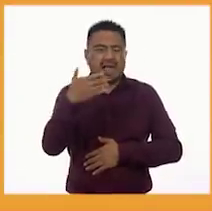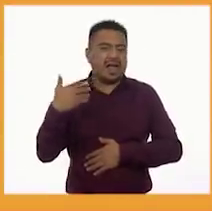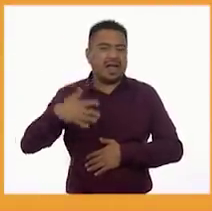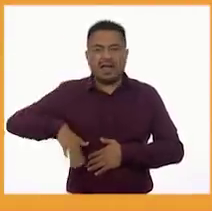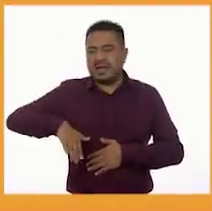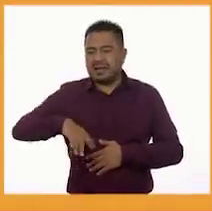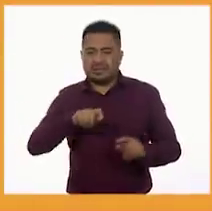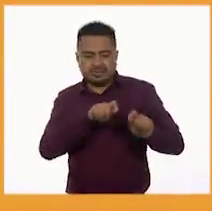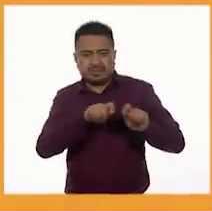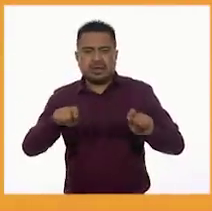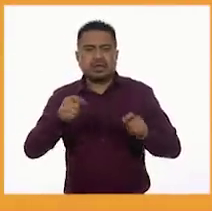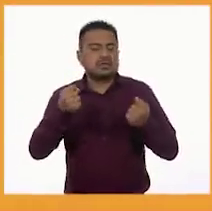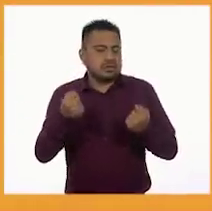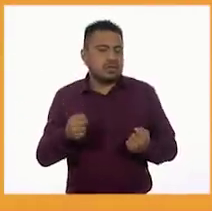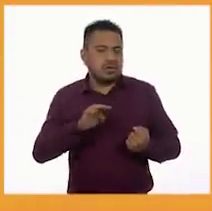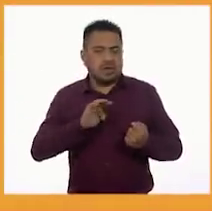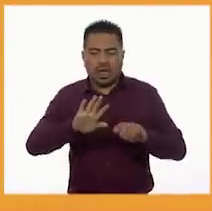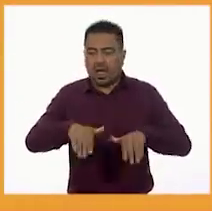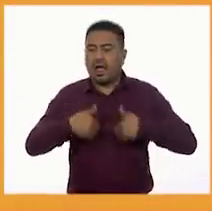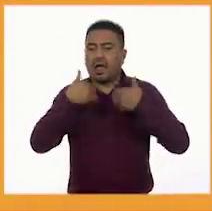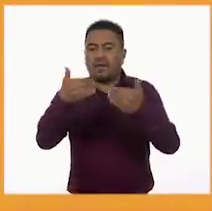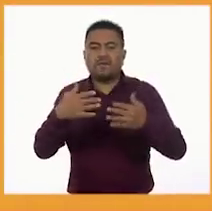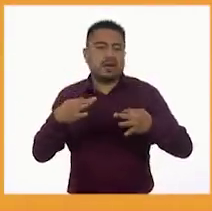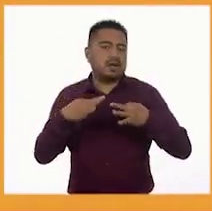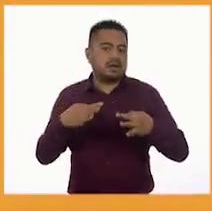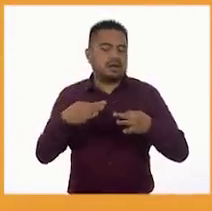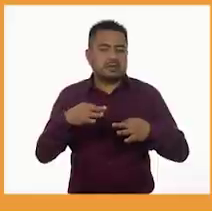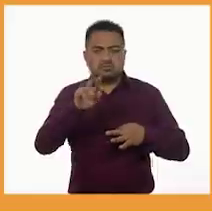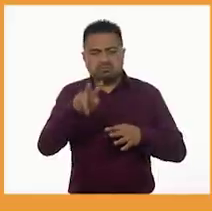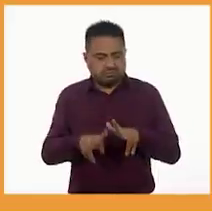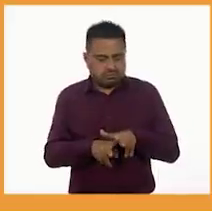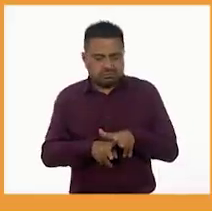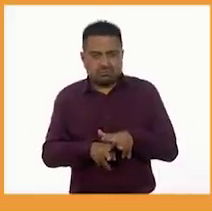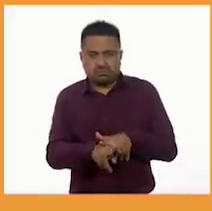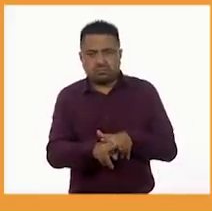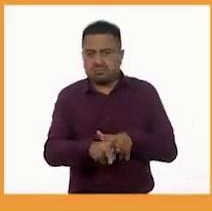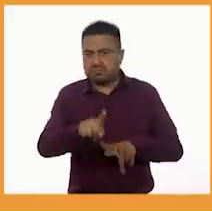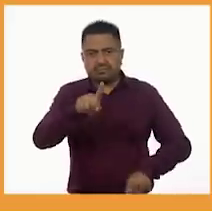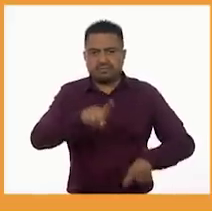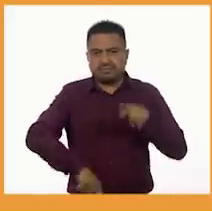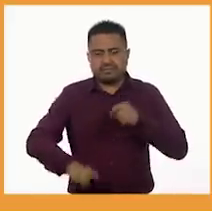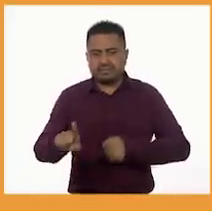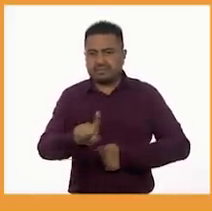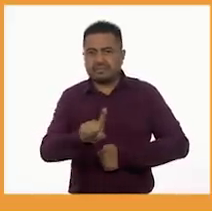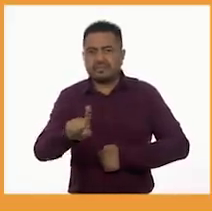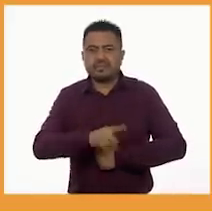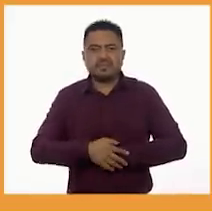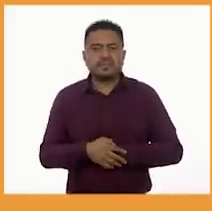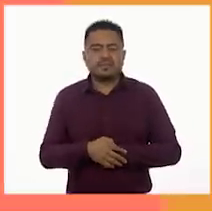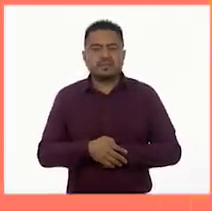marcaste. Asegúrate de cortar por fuera de la playera. No introduzcas las tijeras en ella.